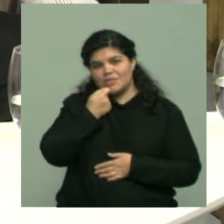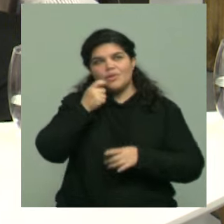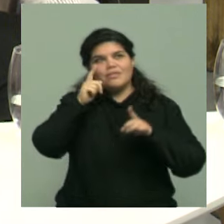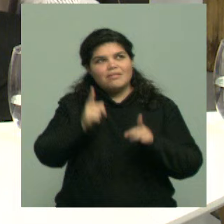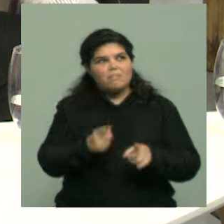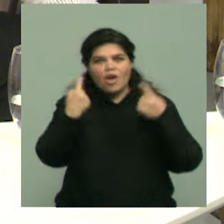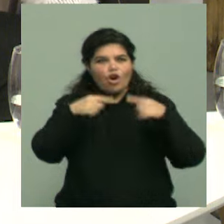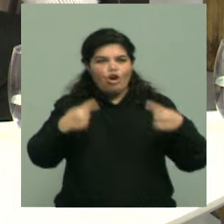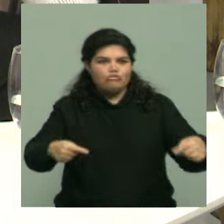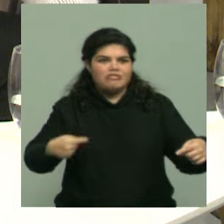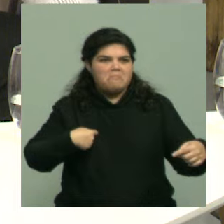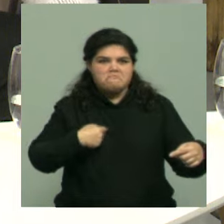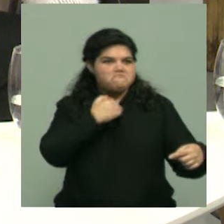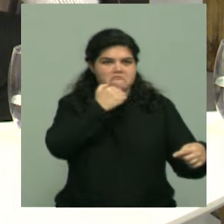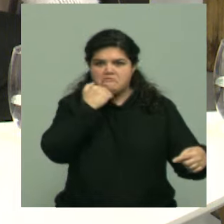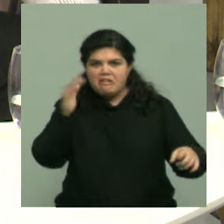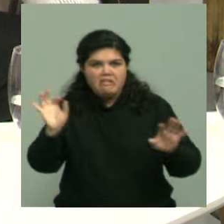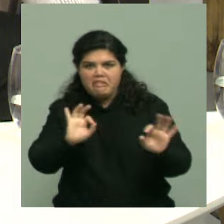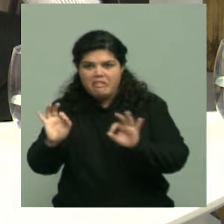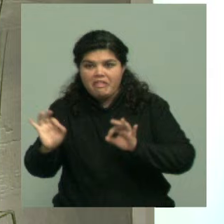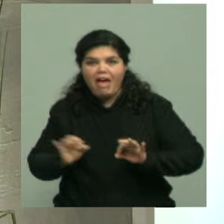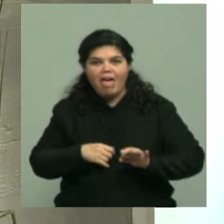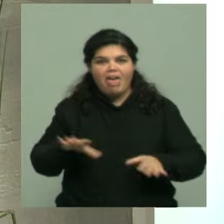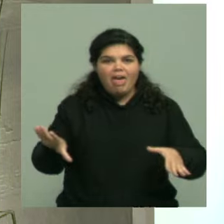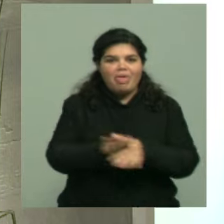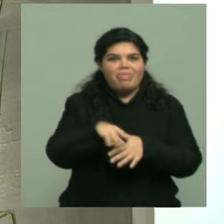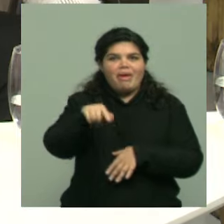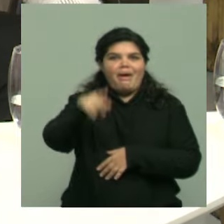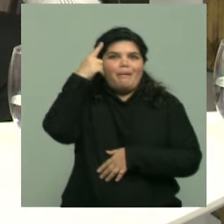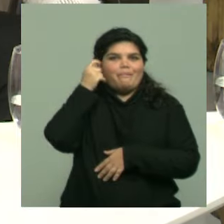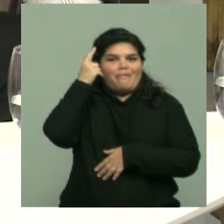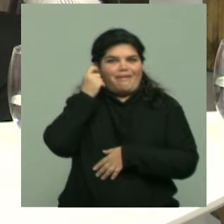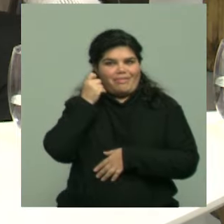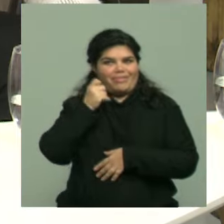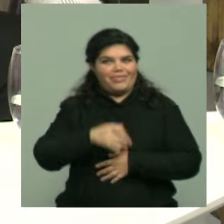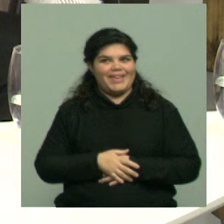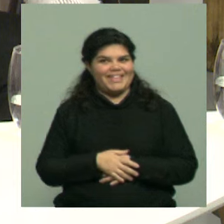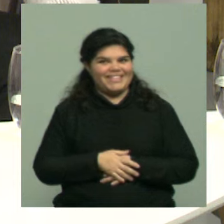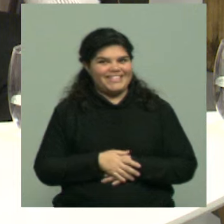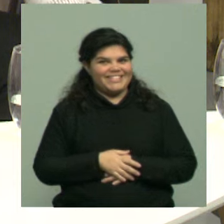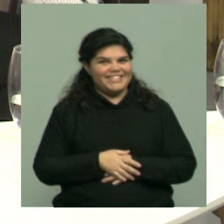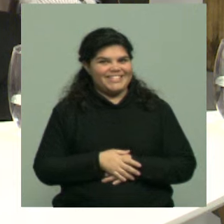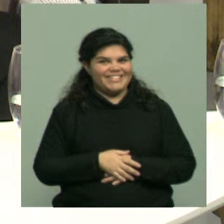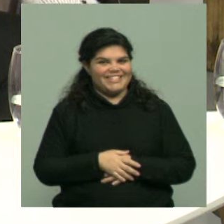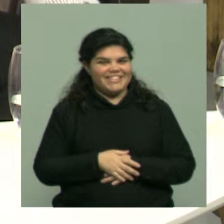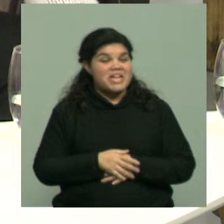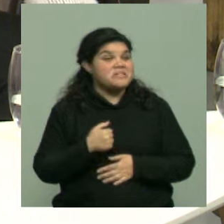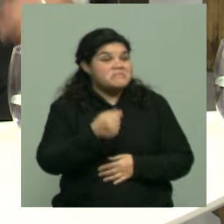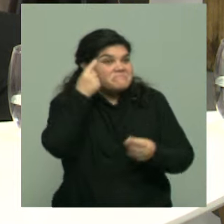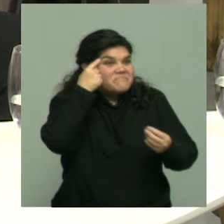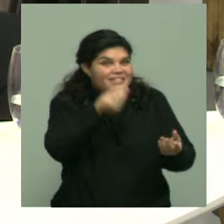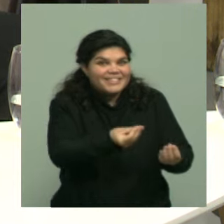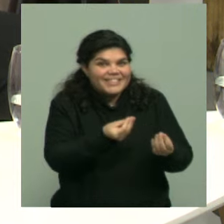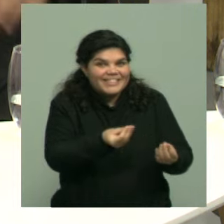nunca aprendes en toda tu vida. Exacto. Y a ver, ¿qué piensan por